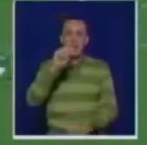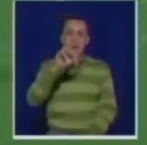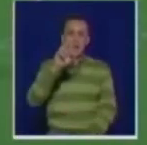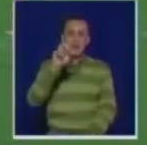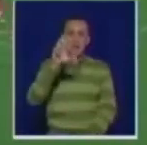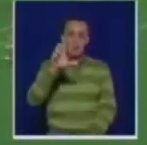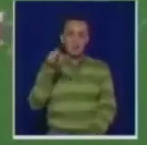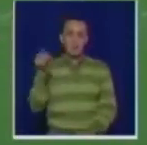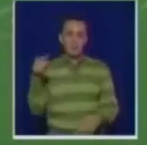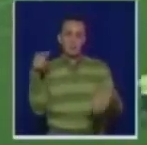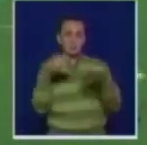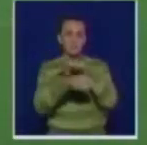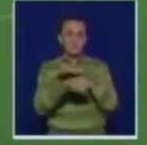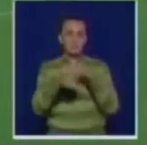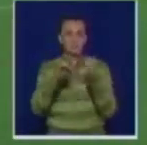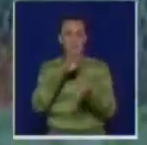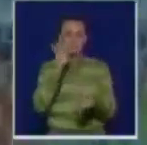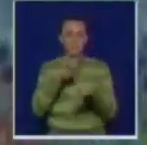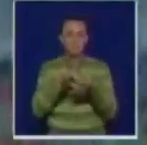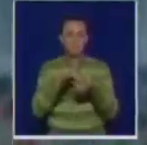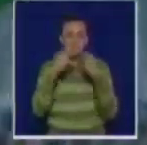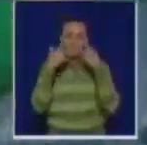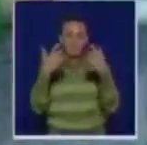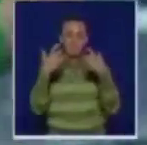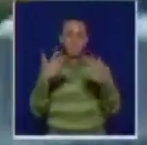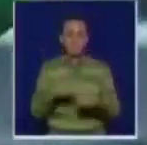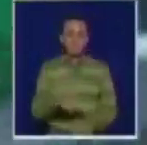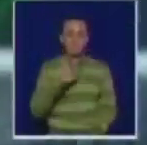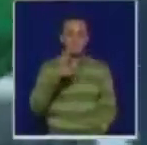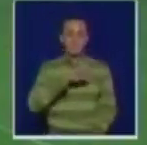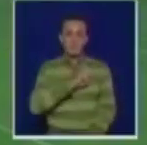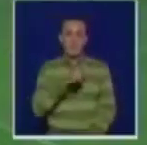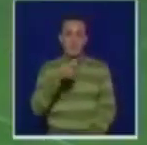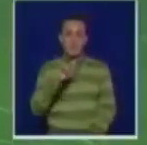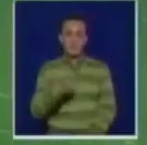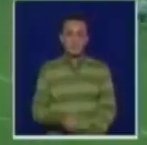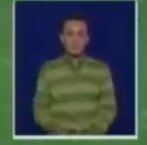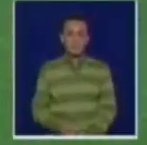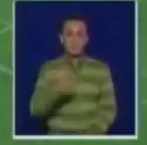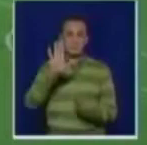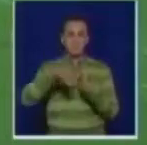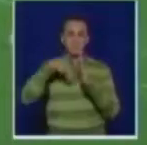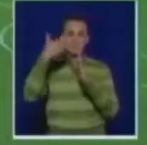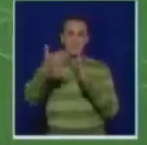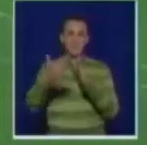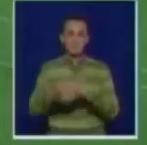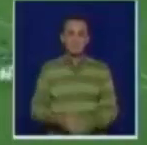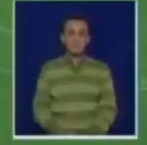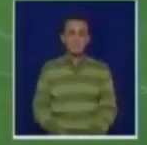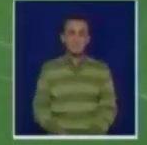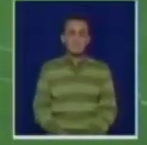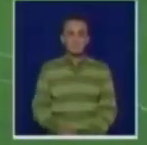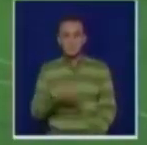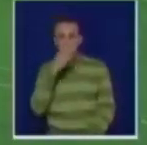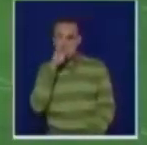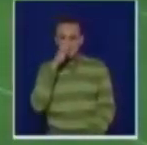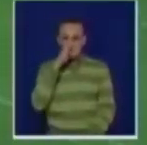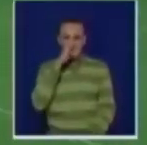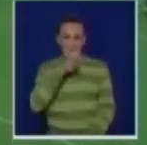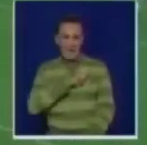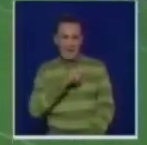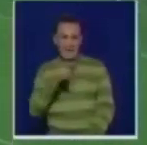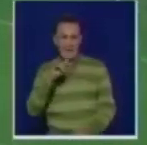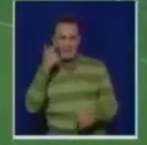la pelota y define sobre el arco de Camilo Vargas para adelantar el Cali en el marcador. Luego vino el instante de alguna duda del Deportivo